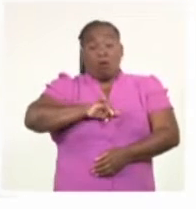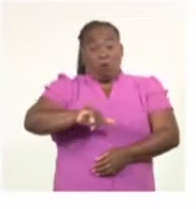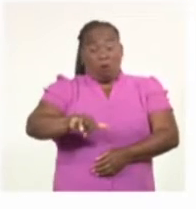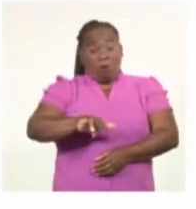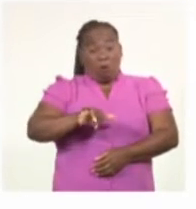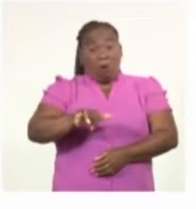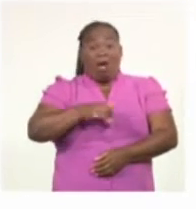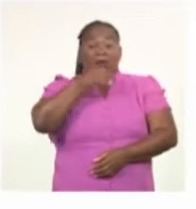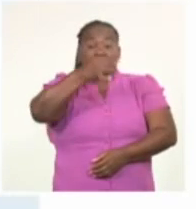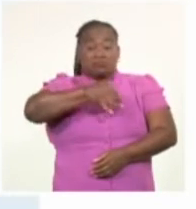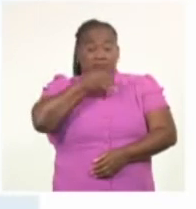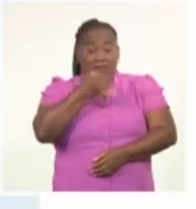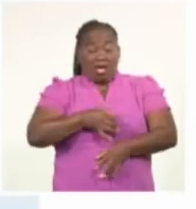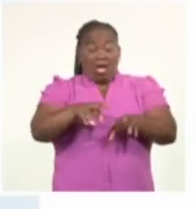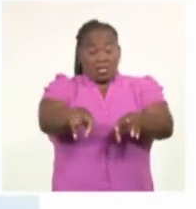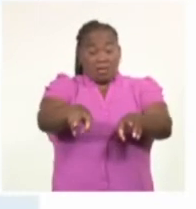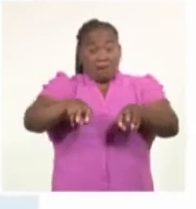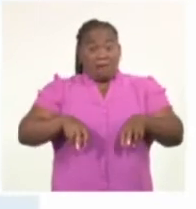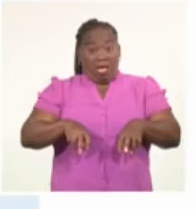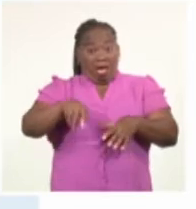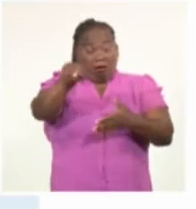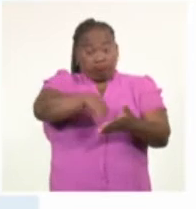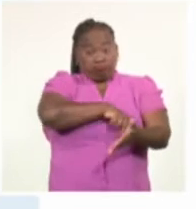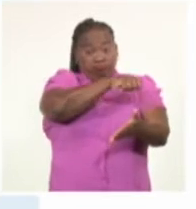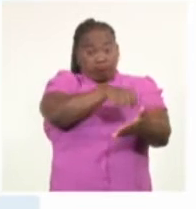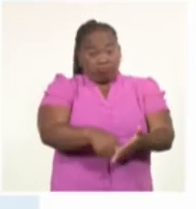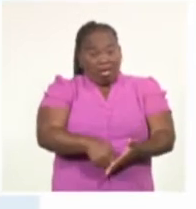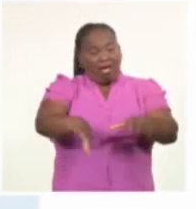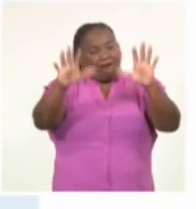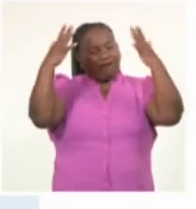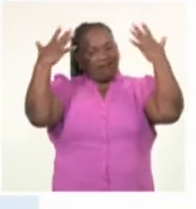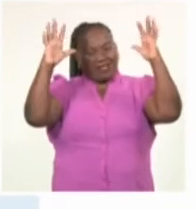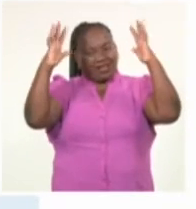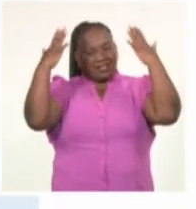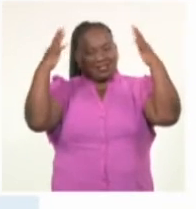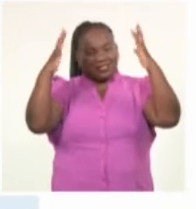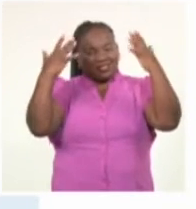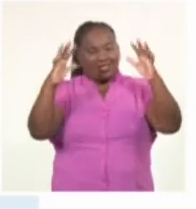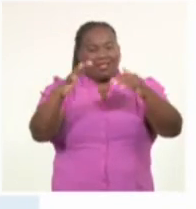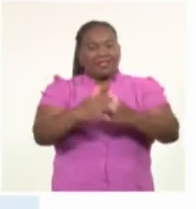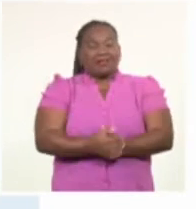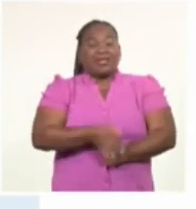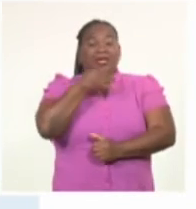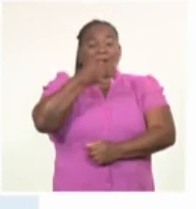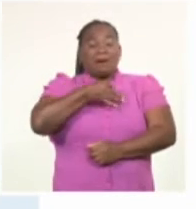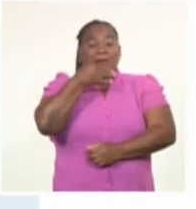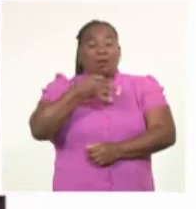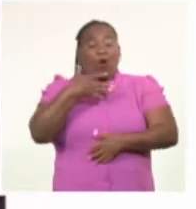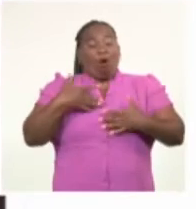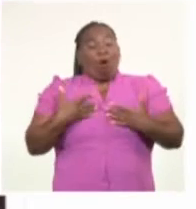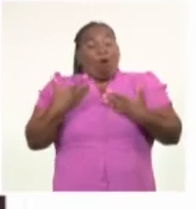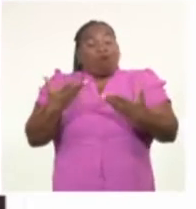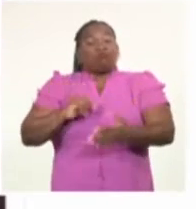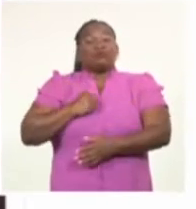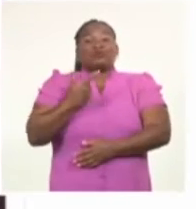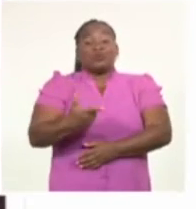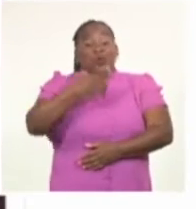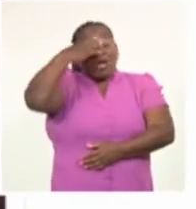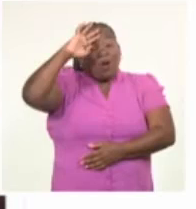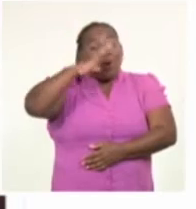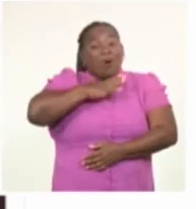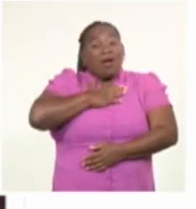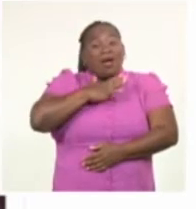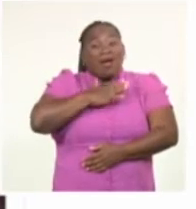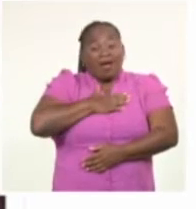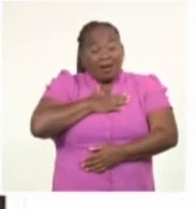social, la Asamblea Nacional del Poder Popular envió una felicitación y destacó: orgullosos de nuestra cultura, que sigue